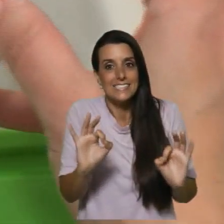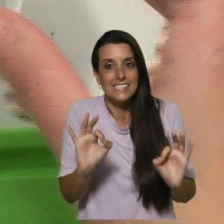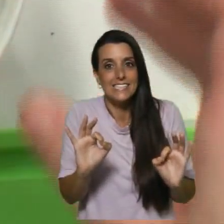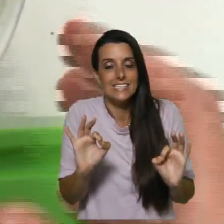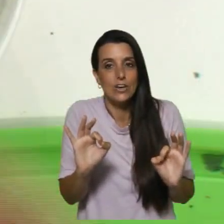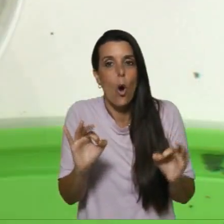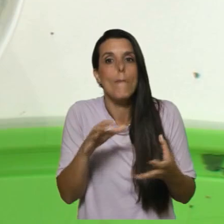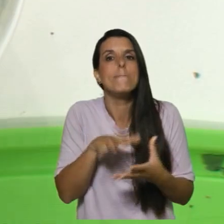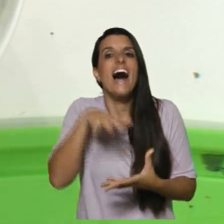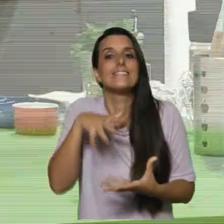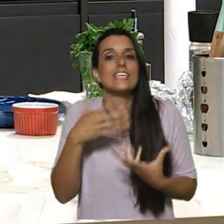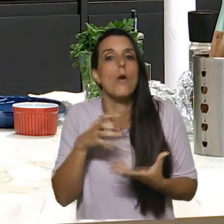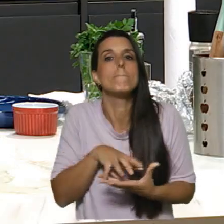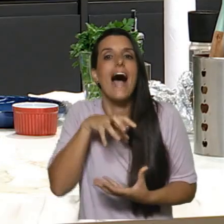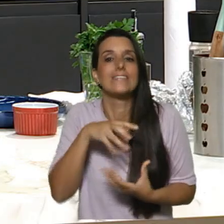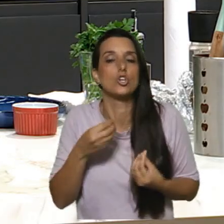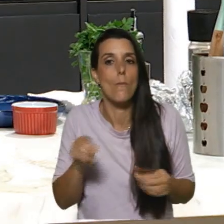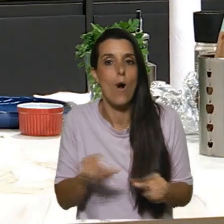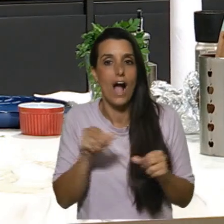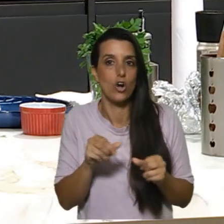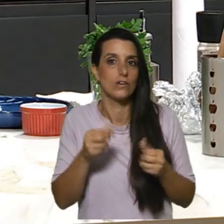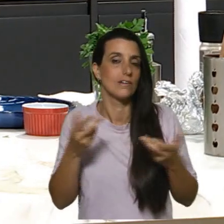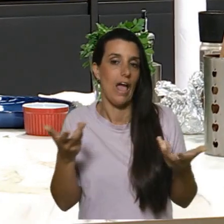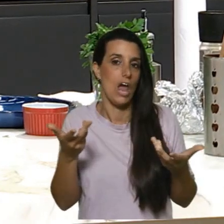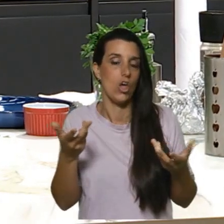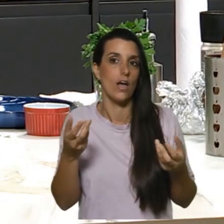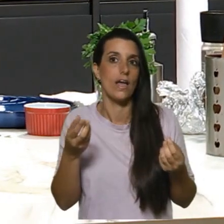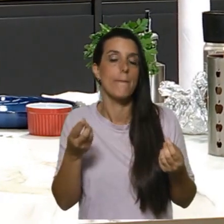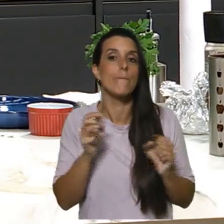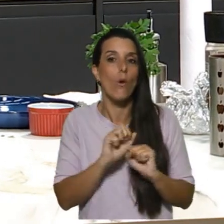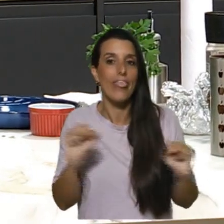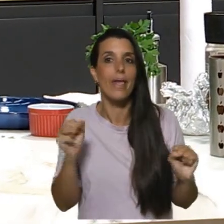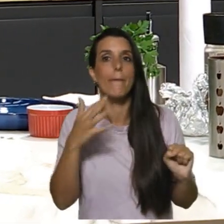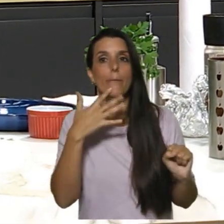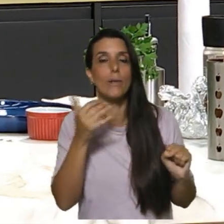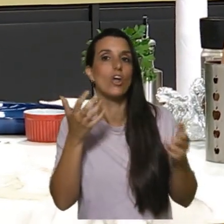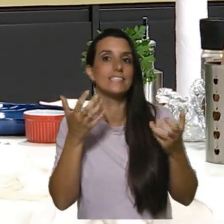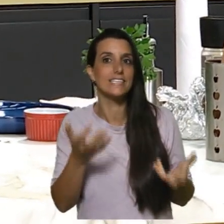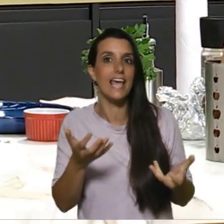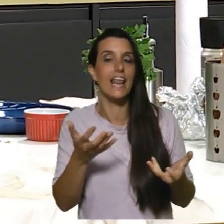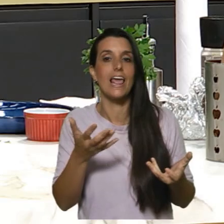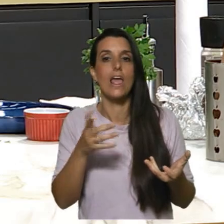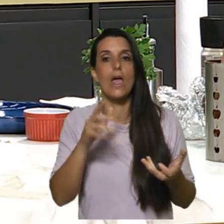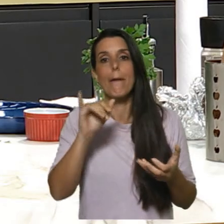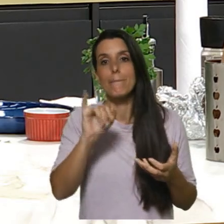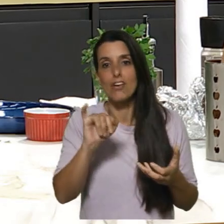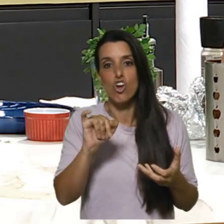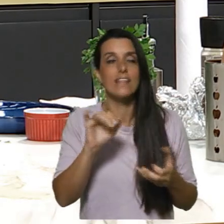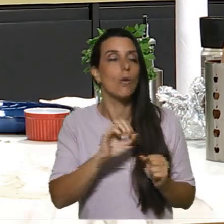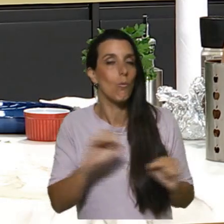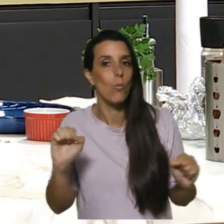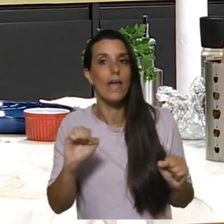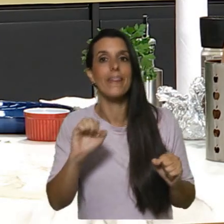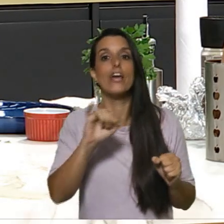podés dejar así, porque en realidad es un poquito que vos estás poniendo. Claro. Porque todavía es puro queso crema. Podías, si querés, ponerle mayonesa. Podés.